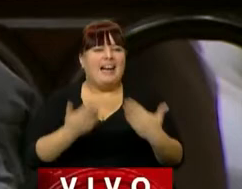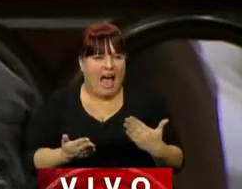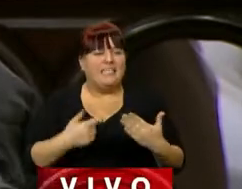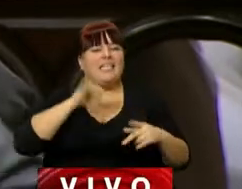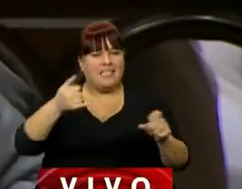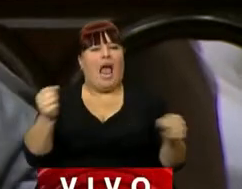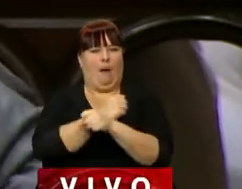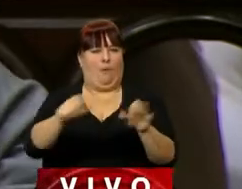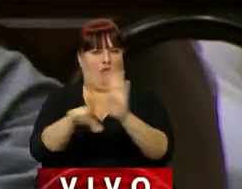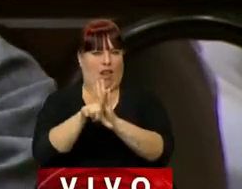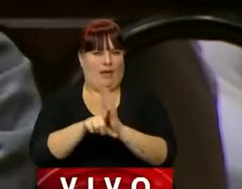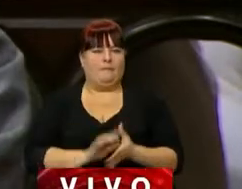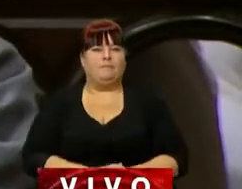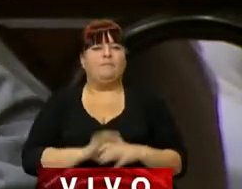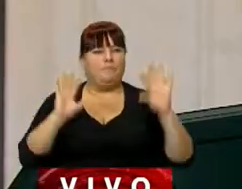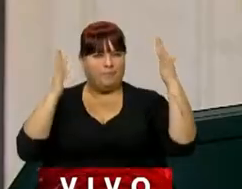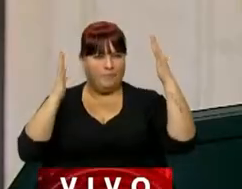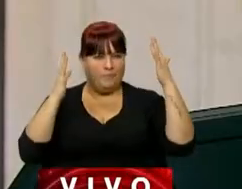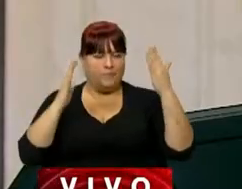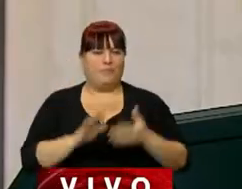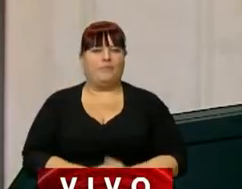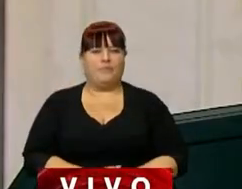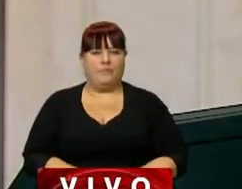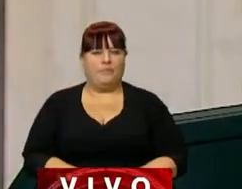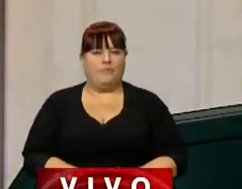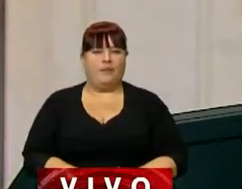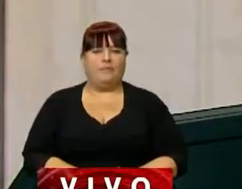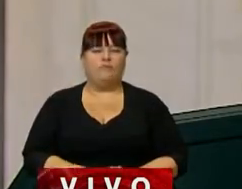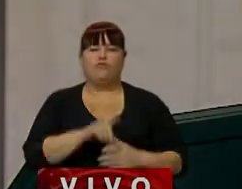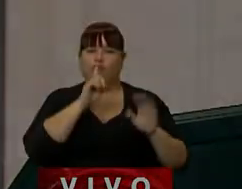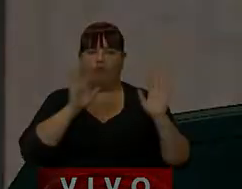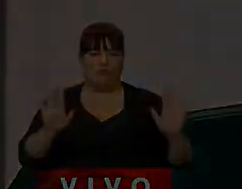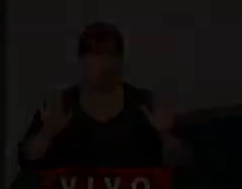vamos a aprobar esta ley. Silencio.